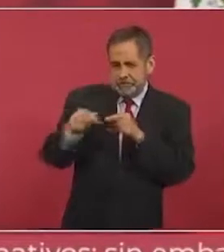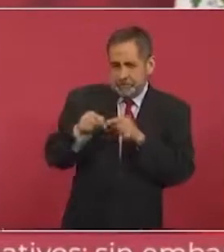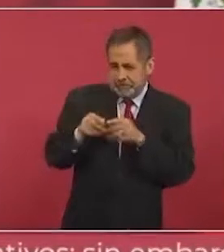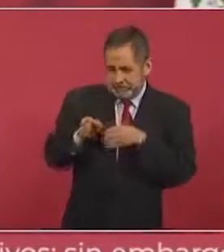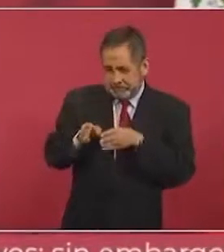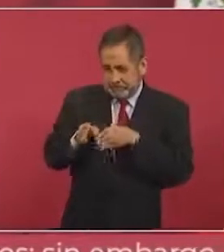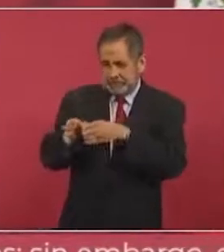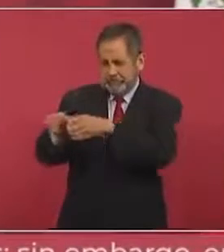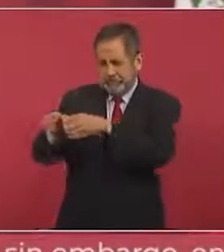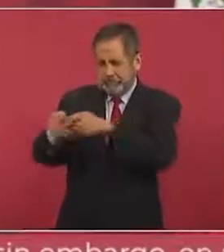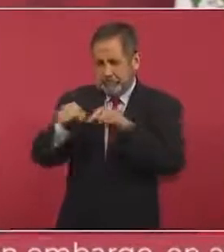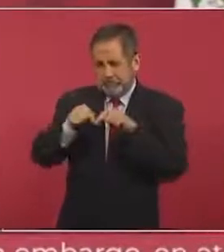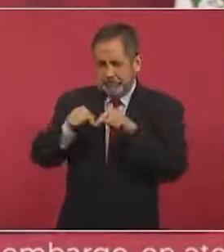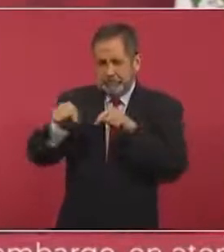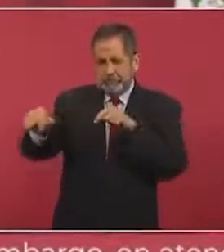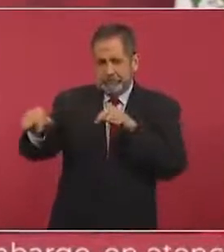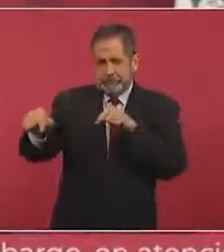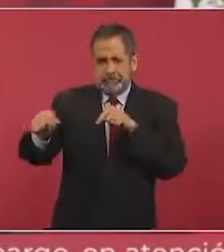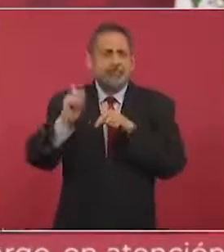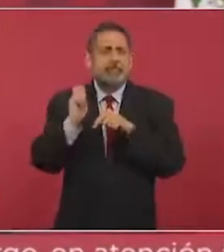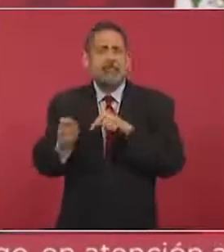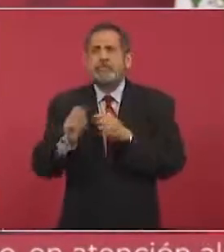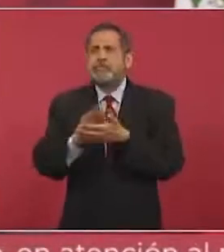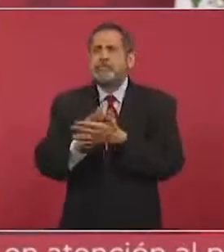es el equivalente a 100 hectáreas.